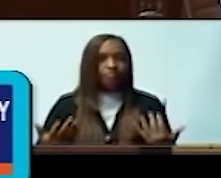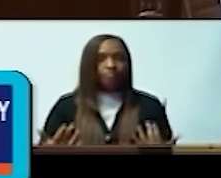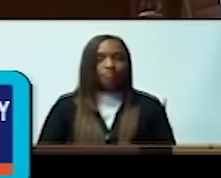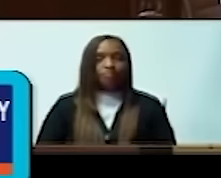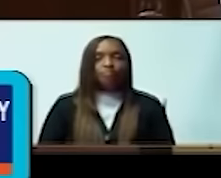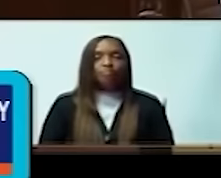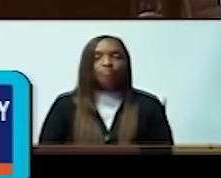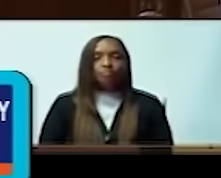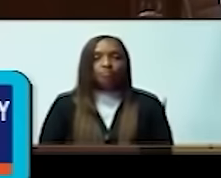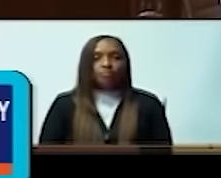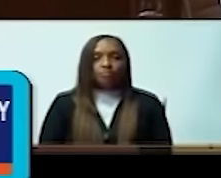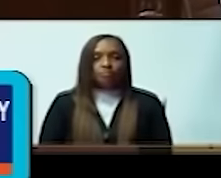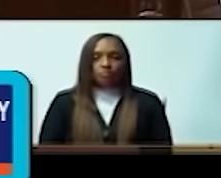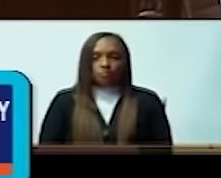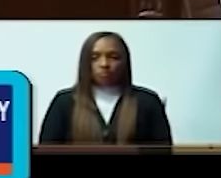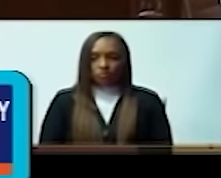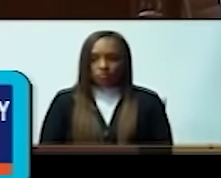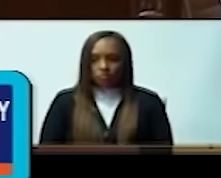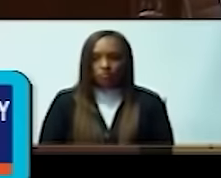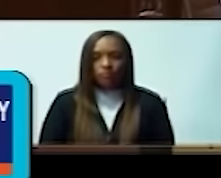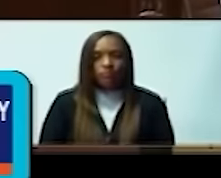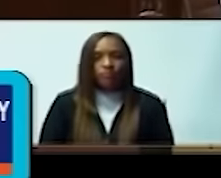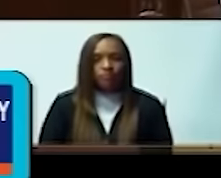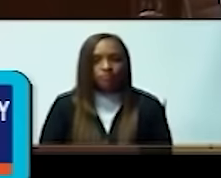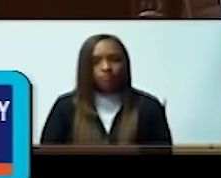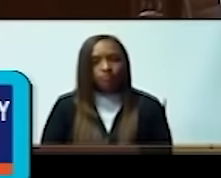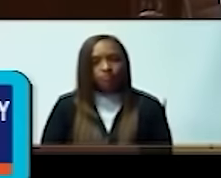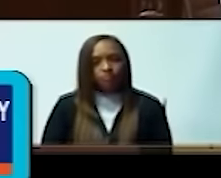en la segunda lectura, lo vamos a hacer de una vez para que...